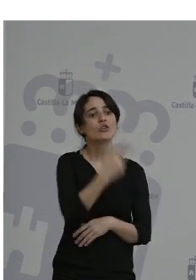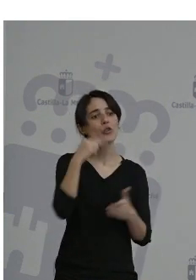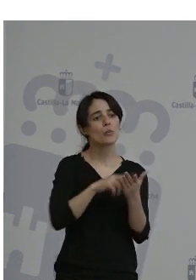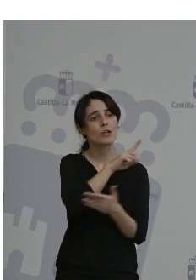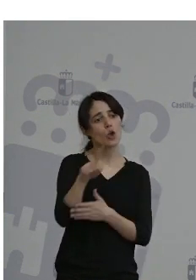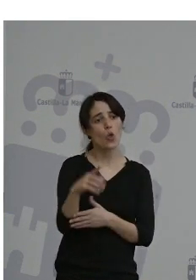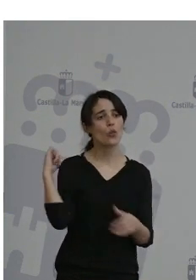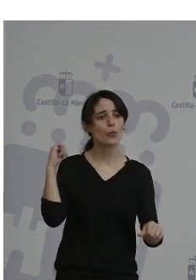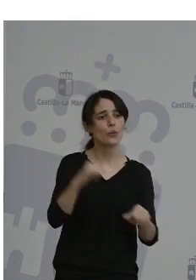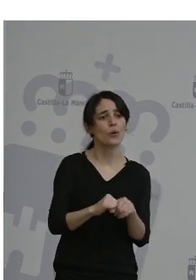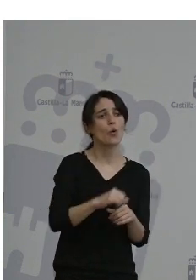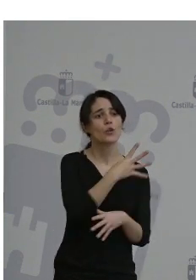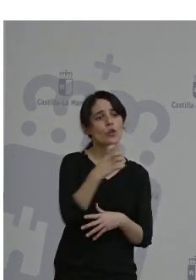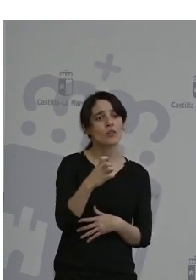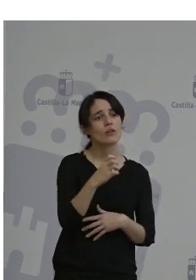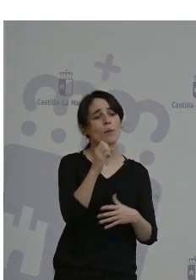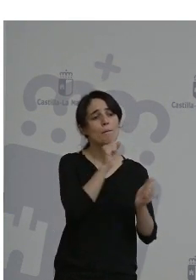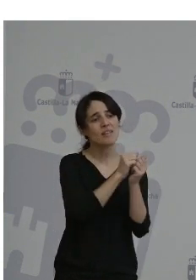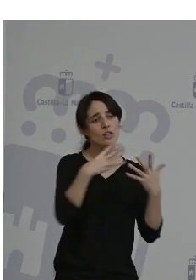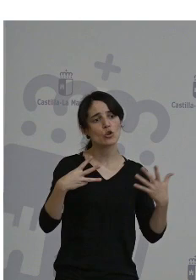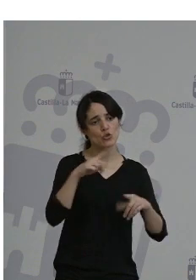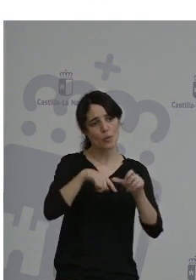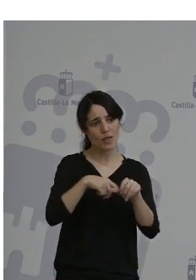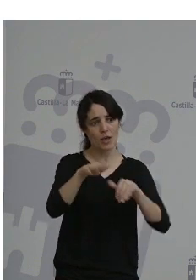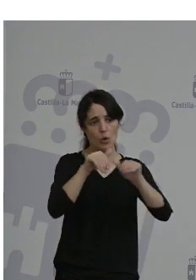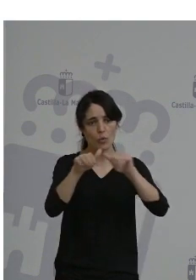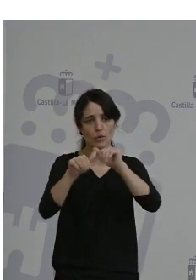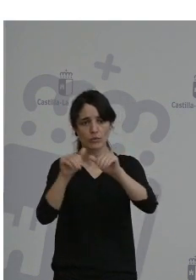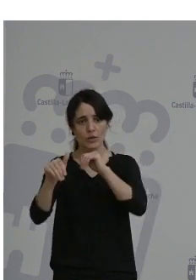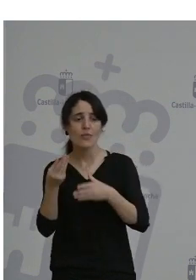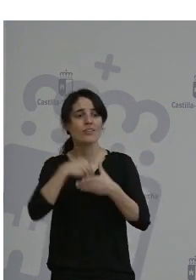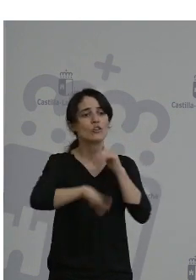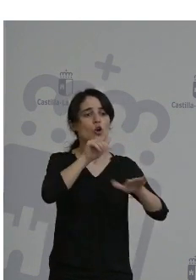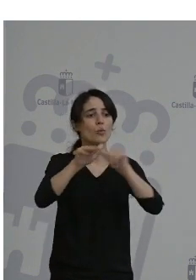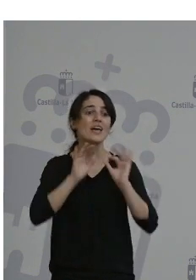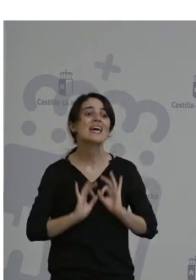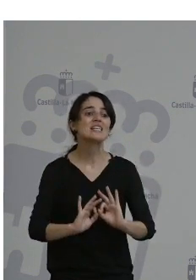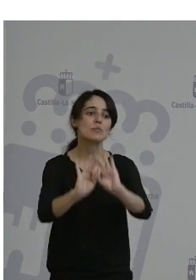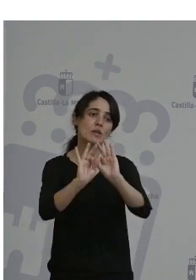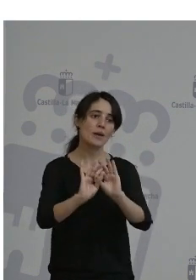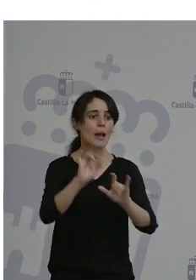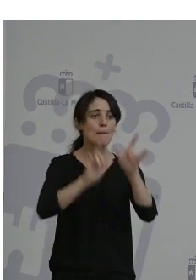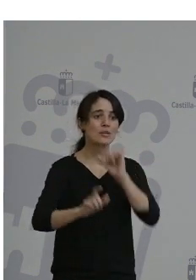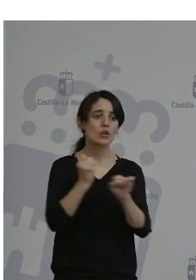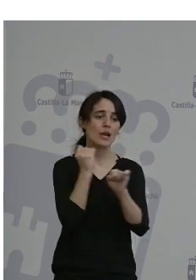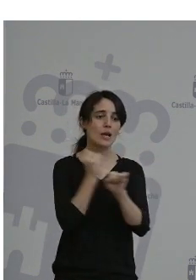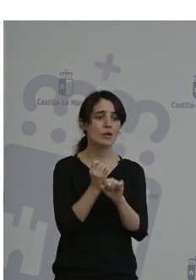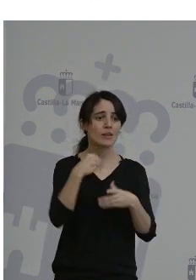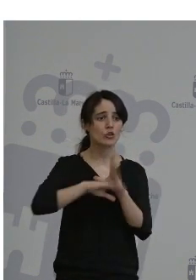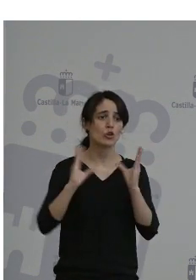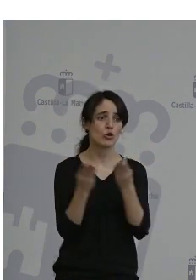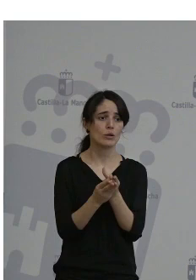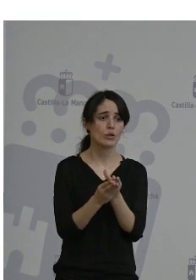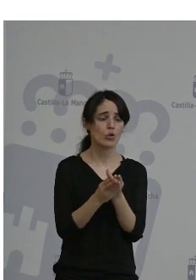428 plazas en convocatorias específicas para personal laboral del Convenio Colectivo Único de la Administración General del